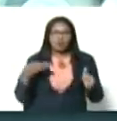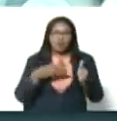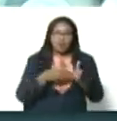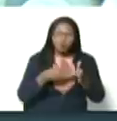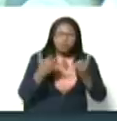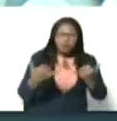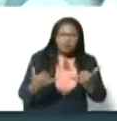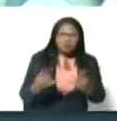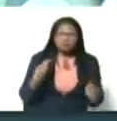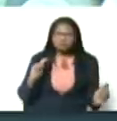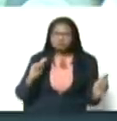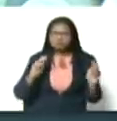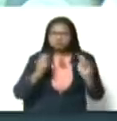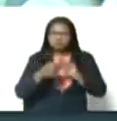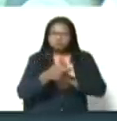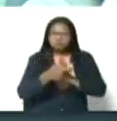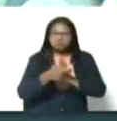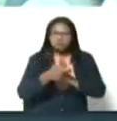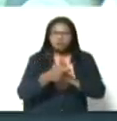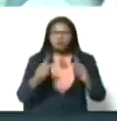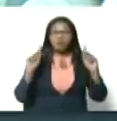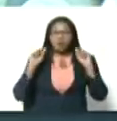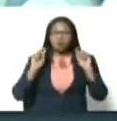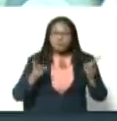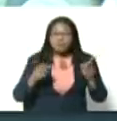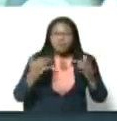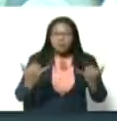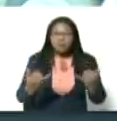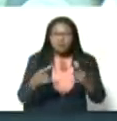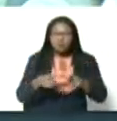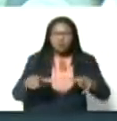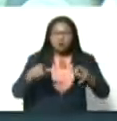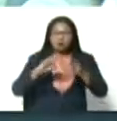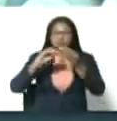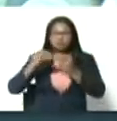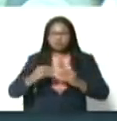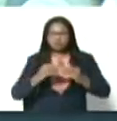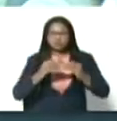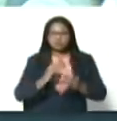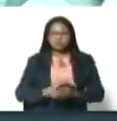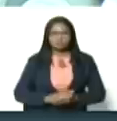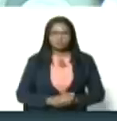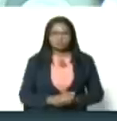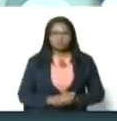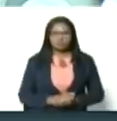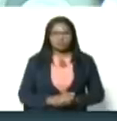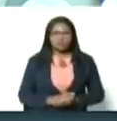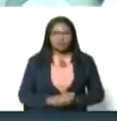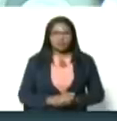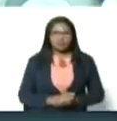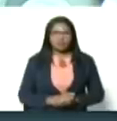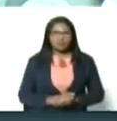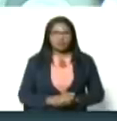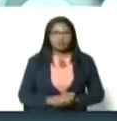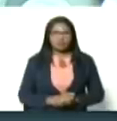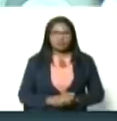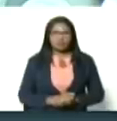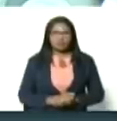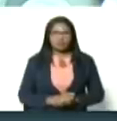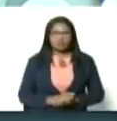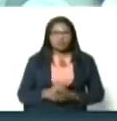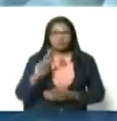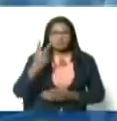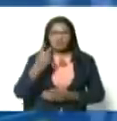mismo te vas derechito por la autopista y llegas al patio de talleres de Las Adjuntas. Vamos a presentar el segundo